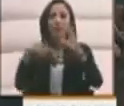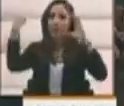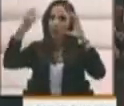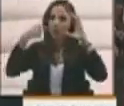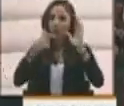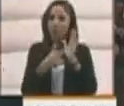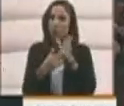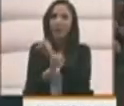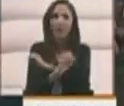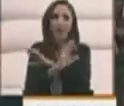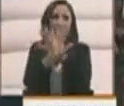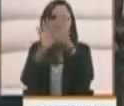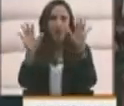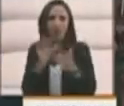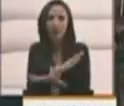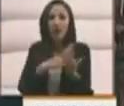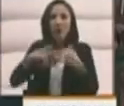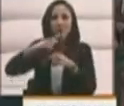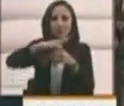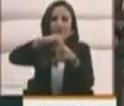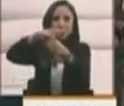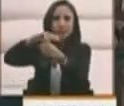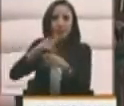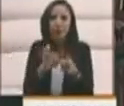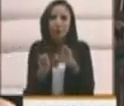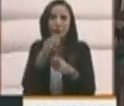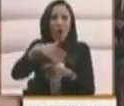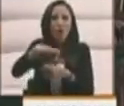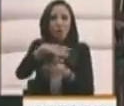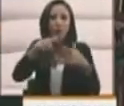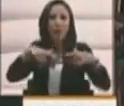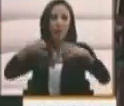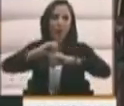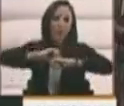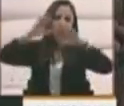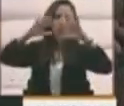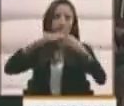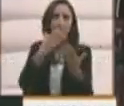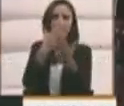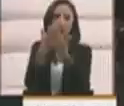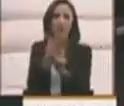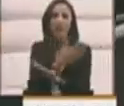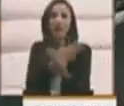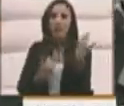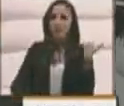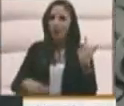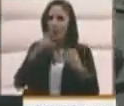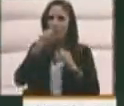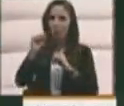luces sobre lo cerca que estuvieron estos drones de explotar cerca de la tarima. Adelante.